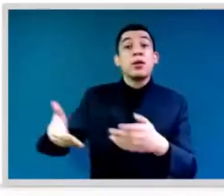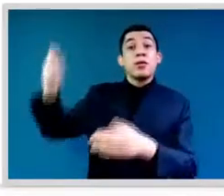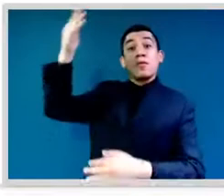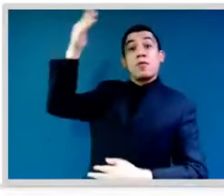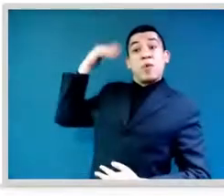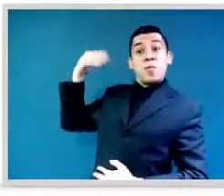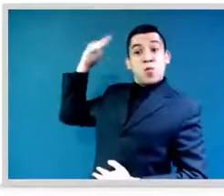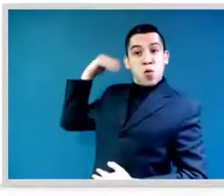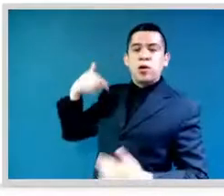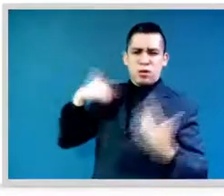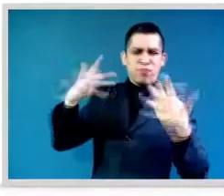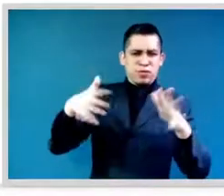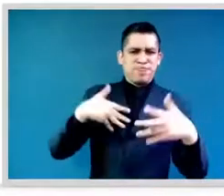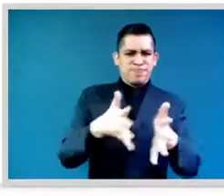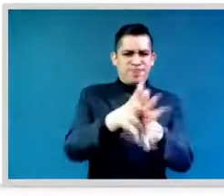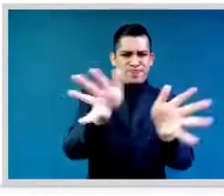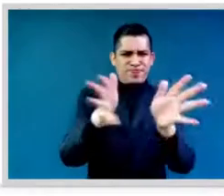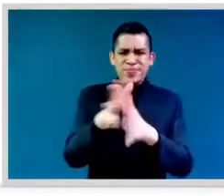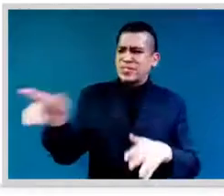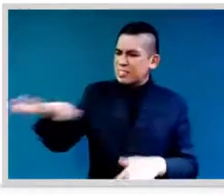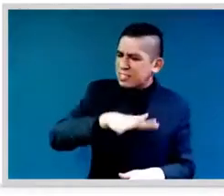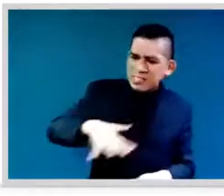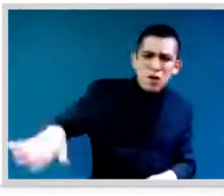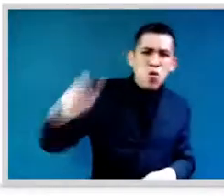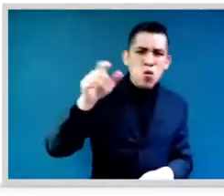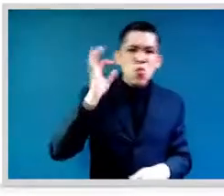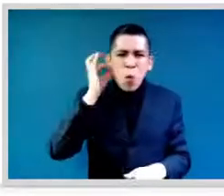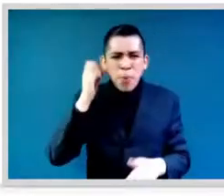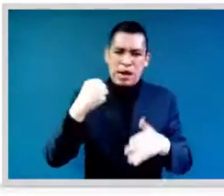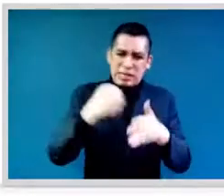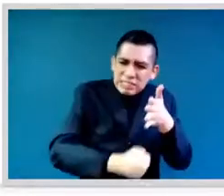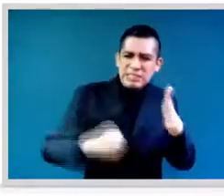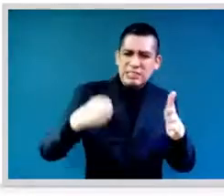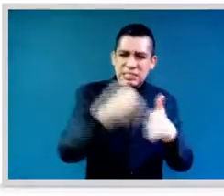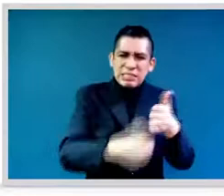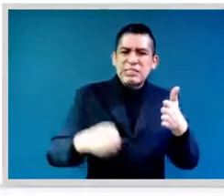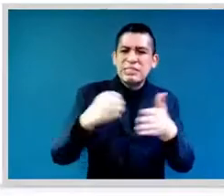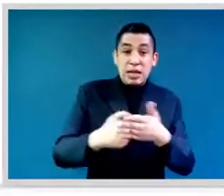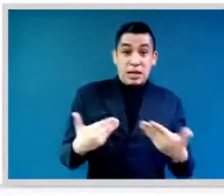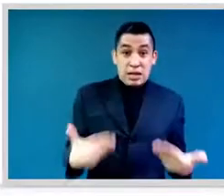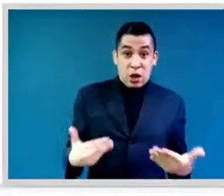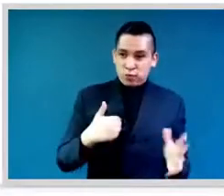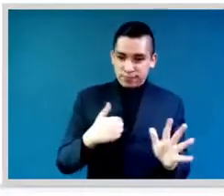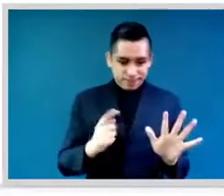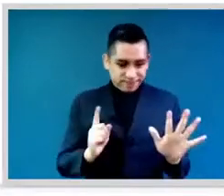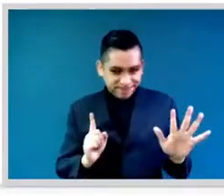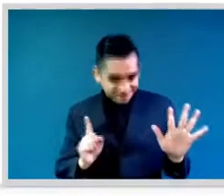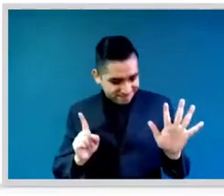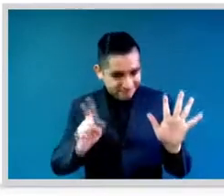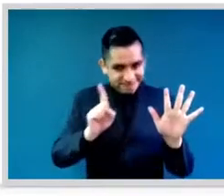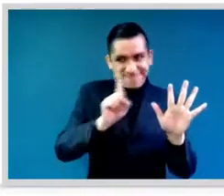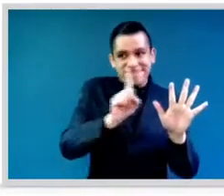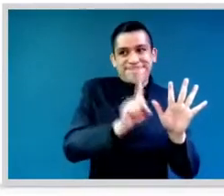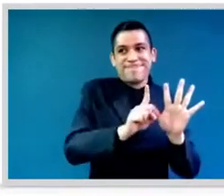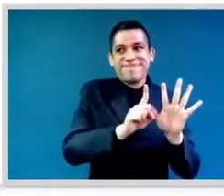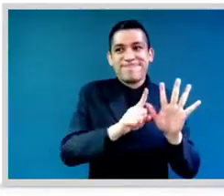lucharon para que hoy pueda reunirme con ustedes, mujeres líderes